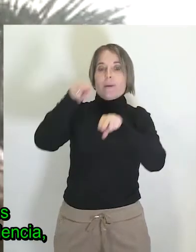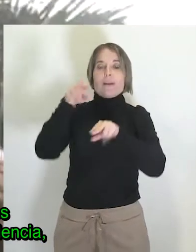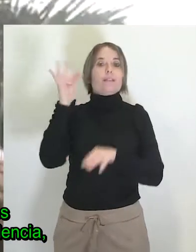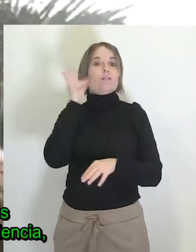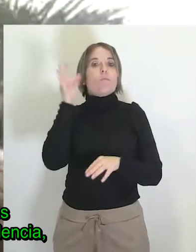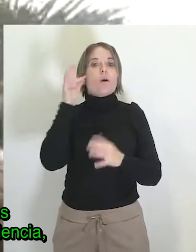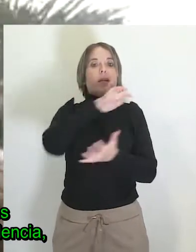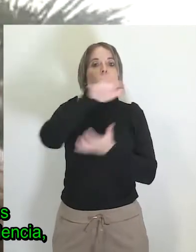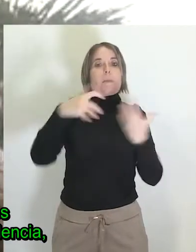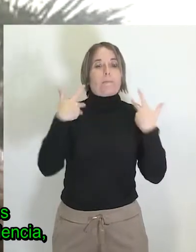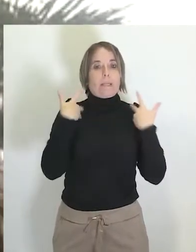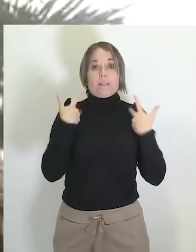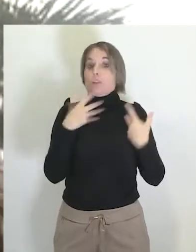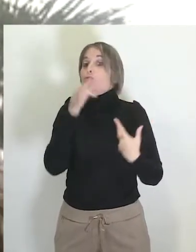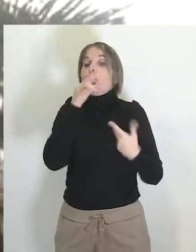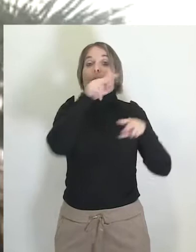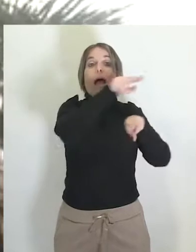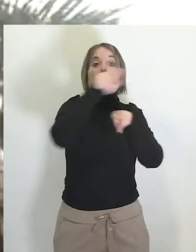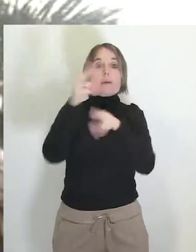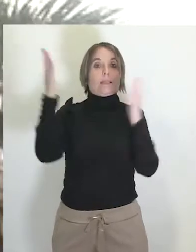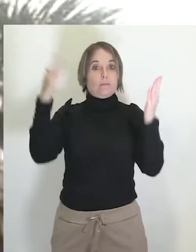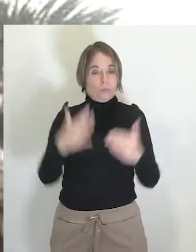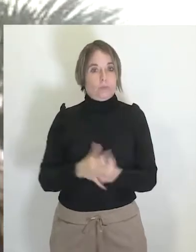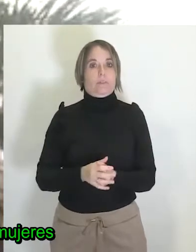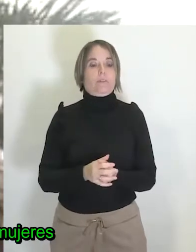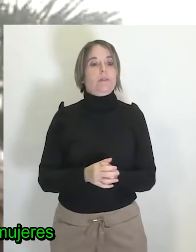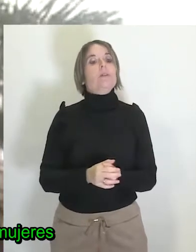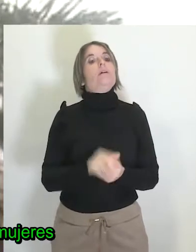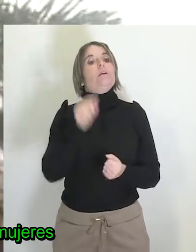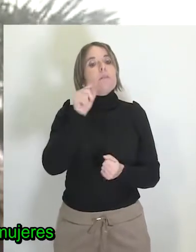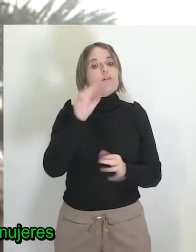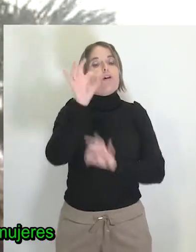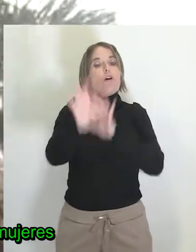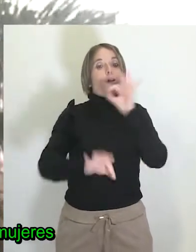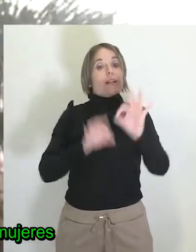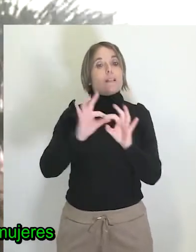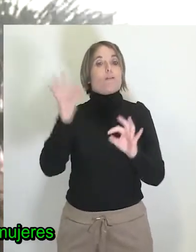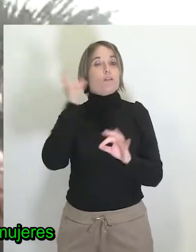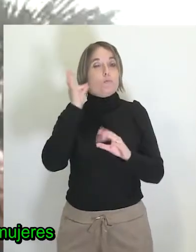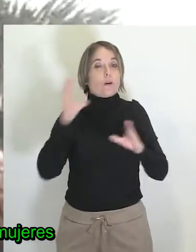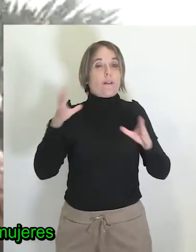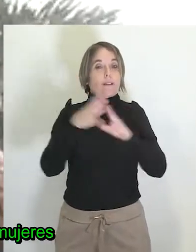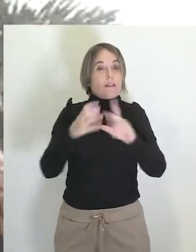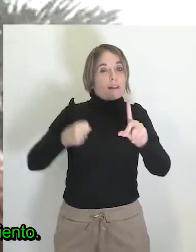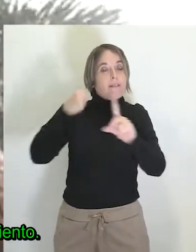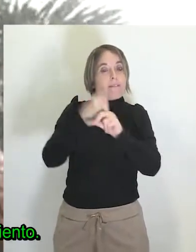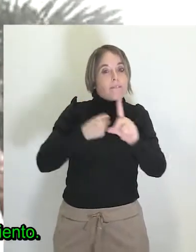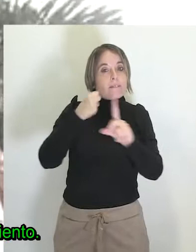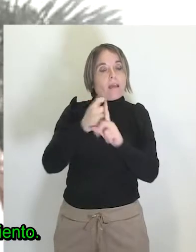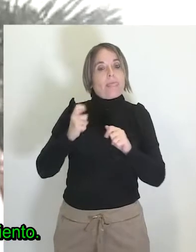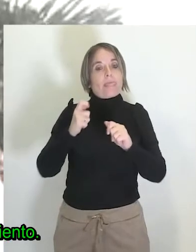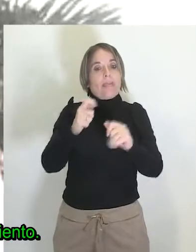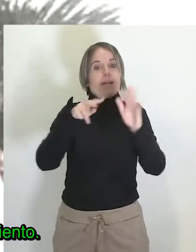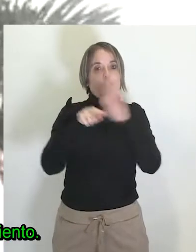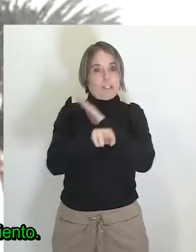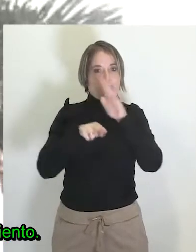para las mujeres víctimas de violencia y todavía no lo tiene, pero eran las organizaciones de mujeres las que proveían